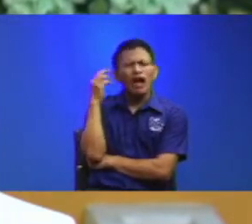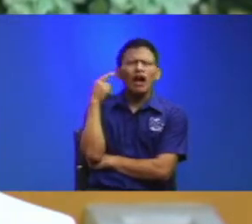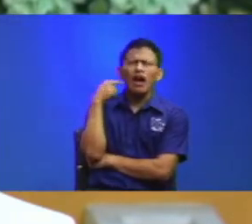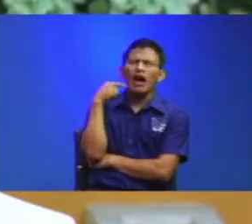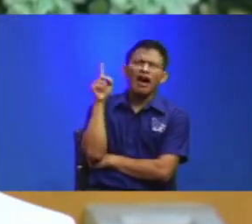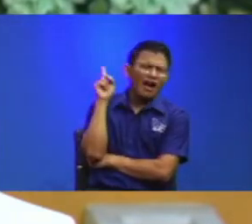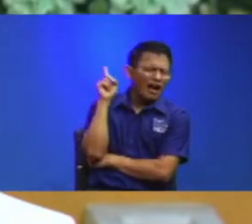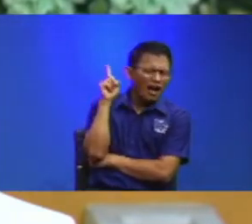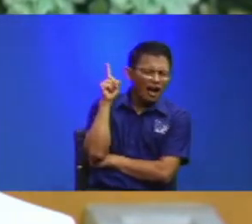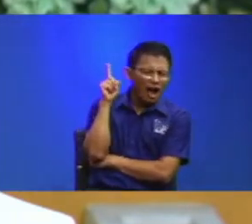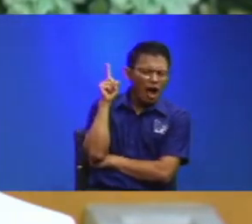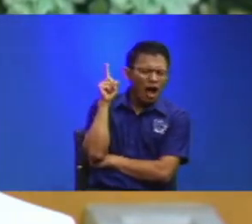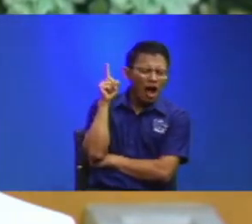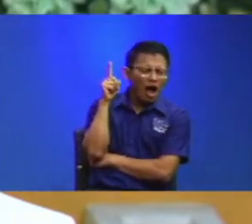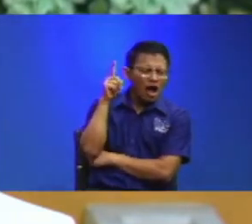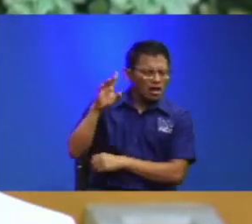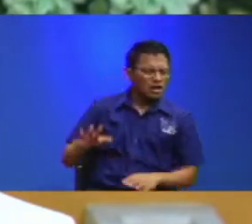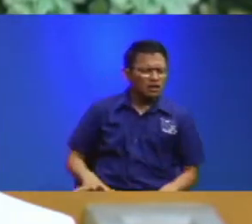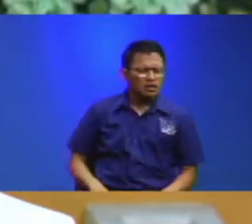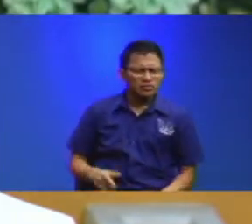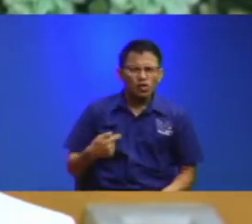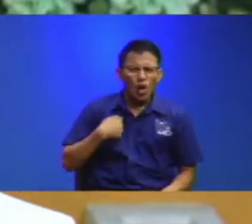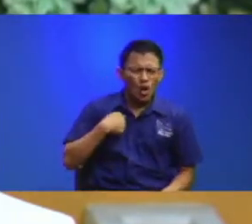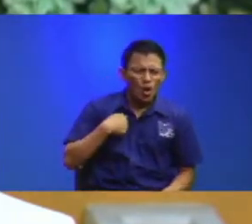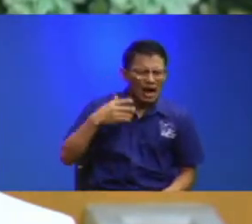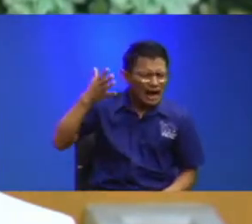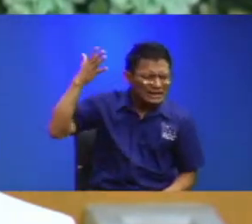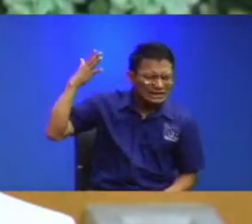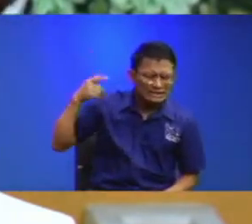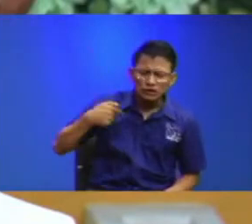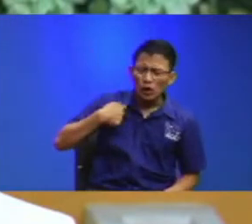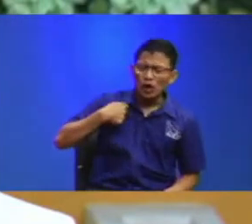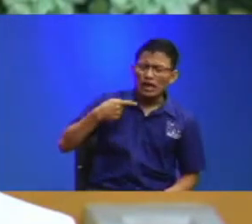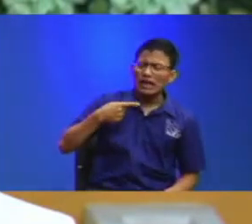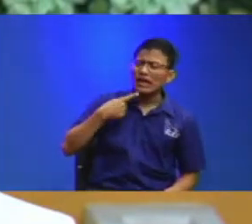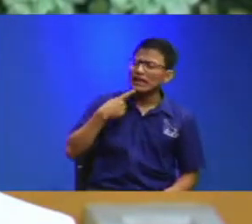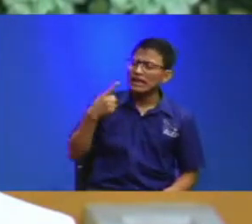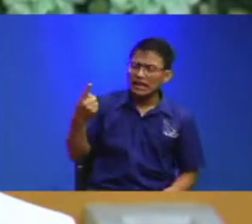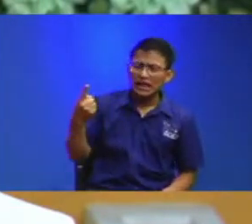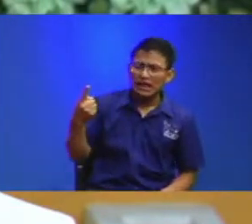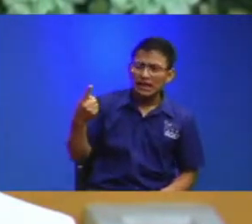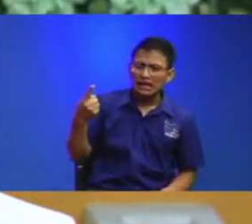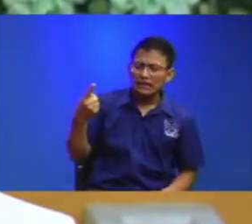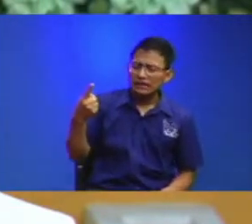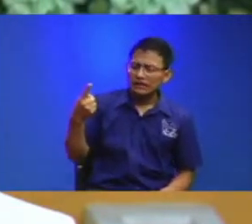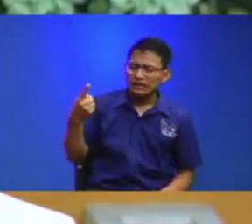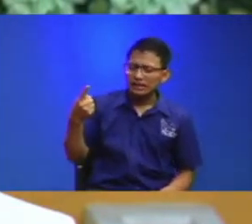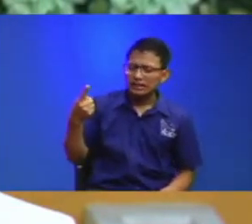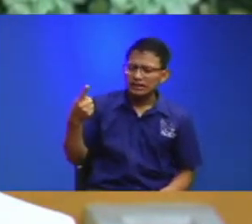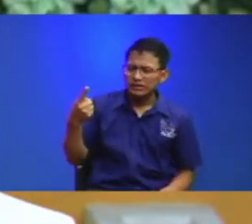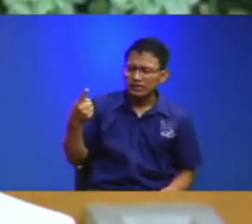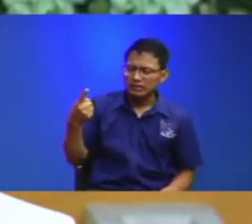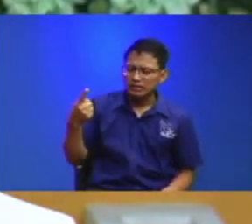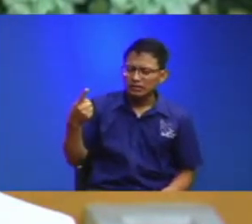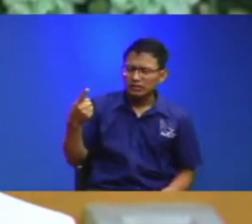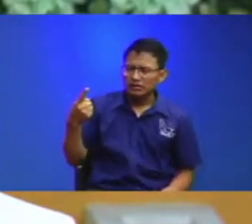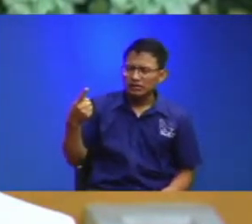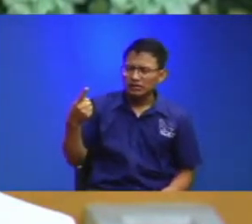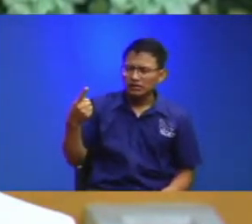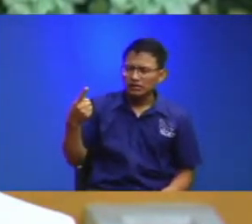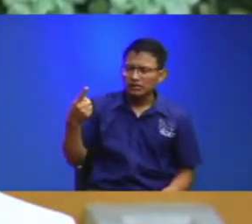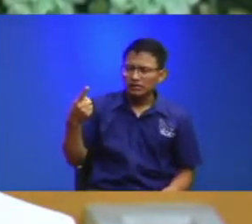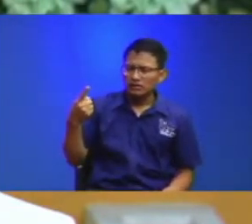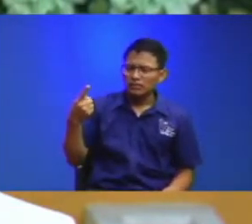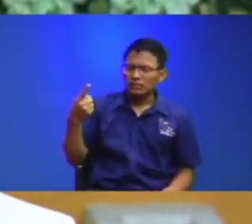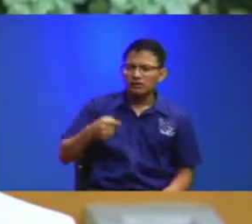dijo que regresáramos a Betania, yo le dije, bromeando con sorna, le dije, sí, vamos para que nos maten a